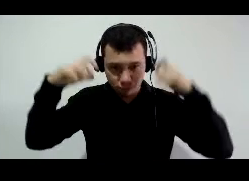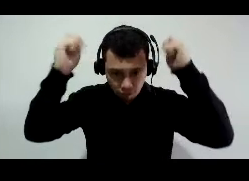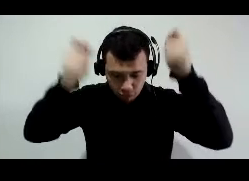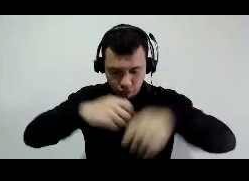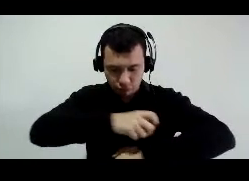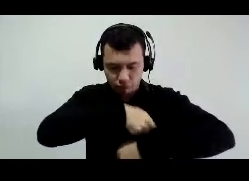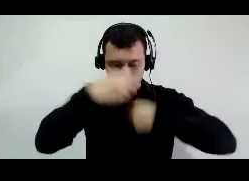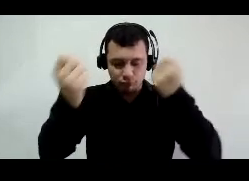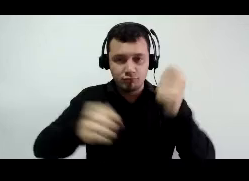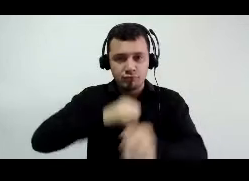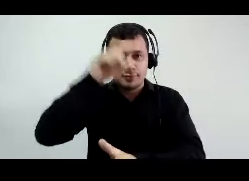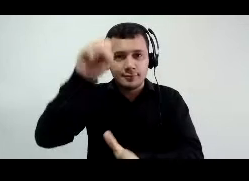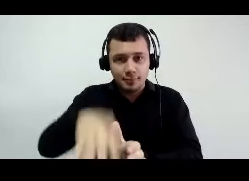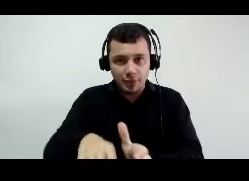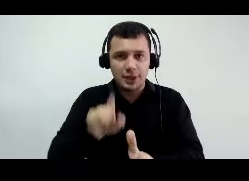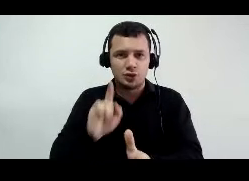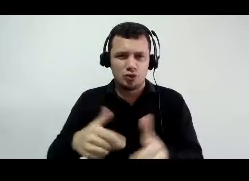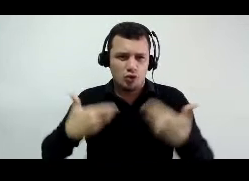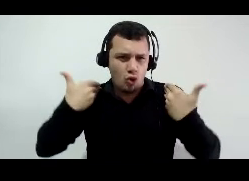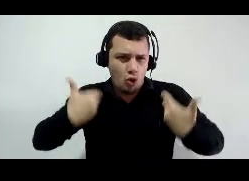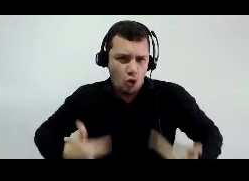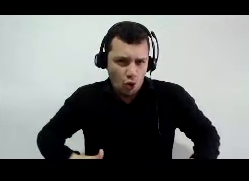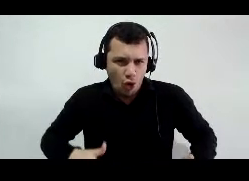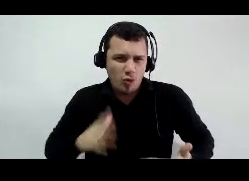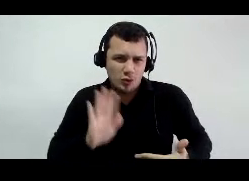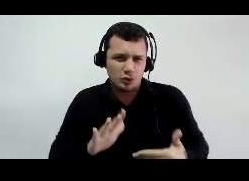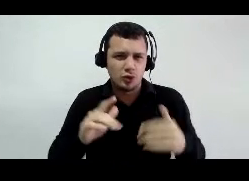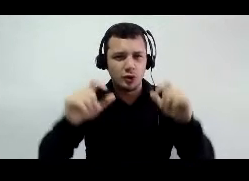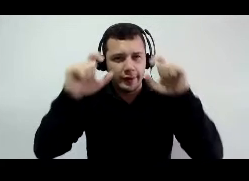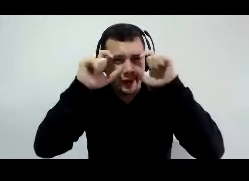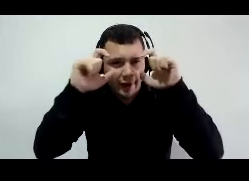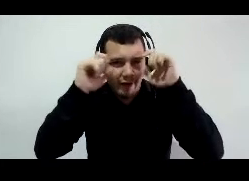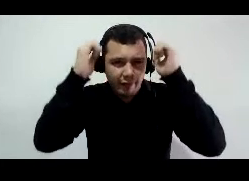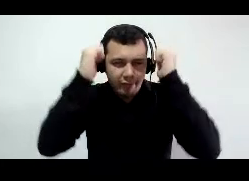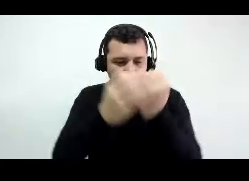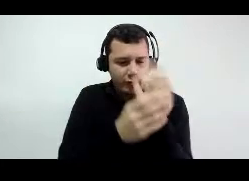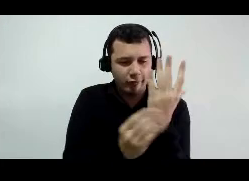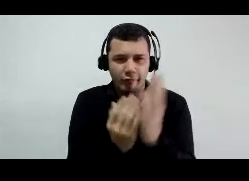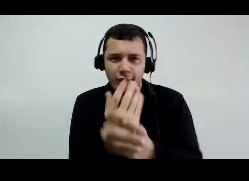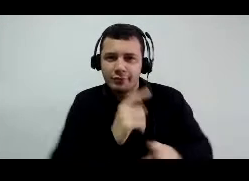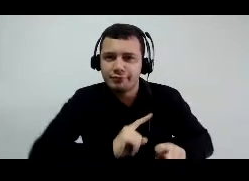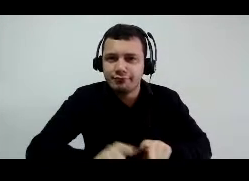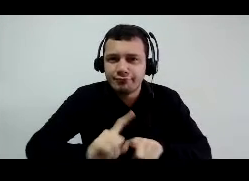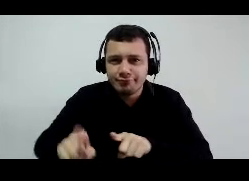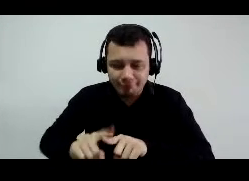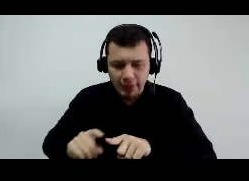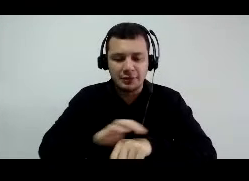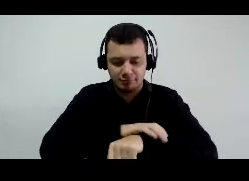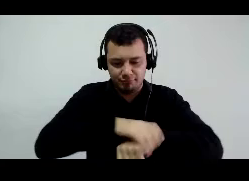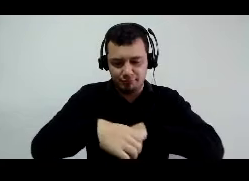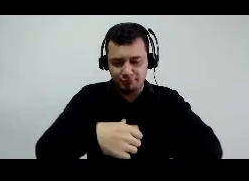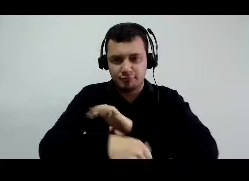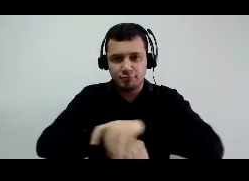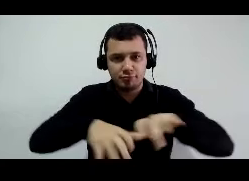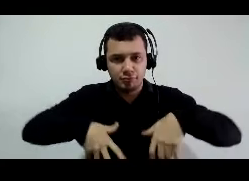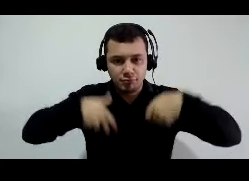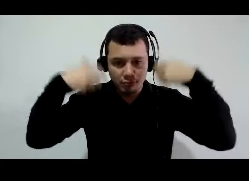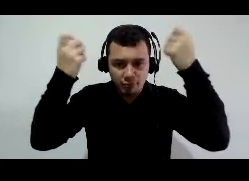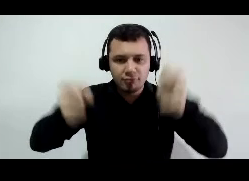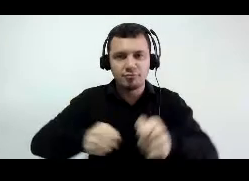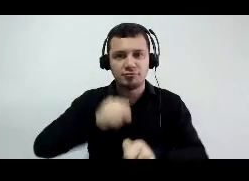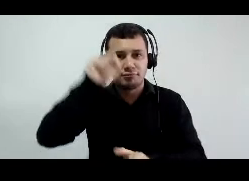donde se va echando la ropa y esos elementos de protección personal que se han retirado. Es importante que